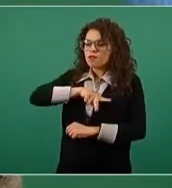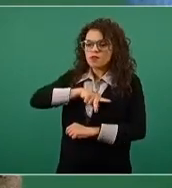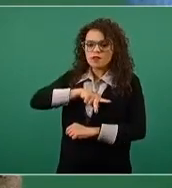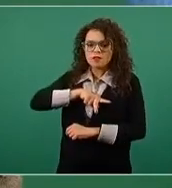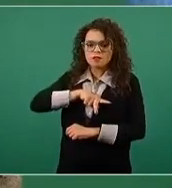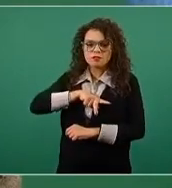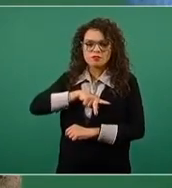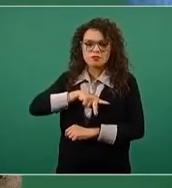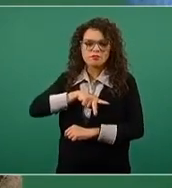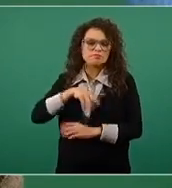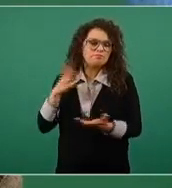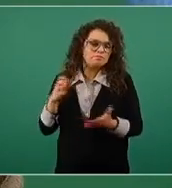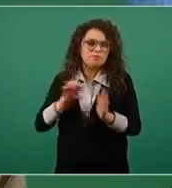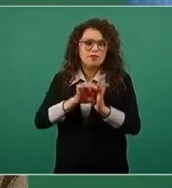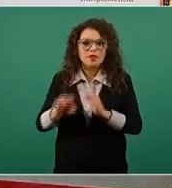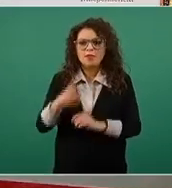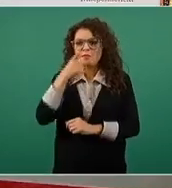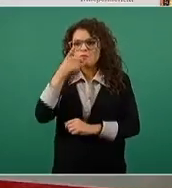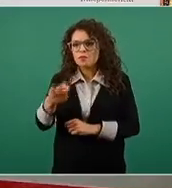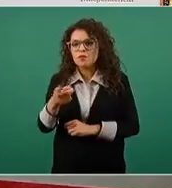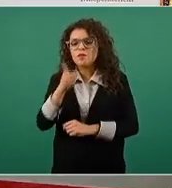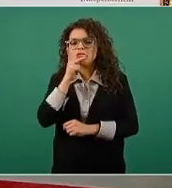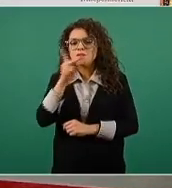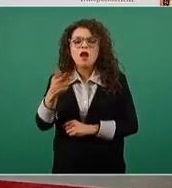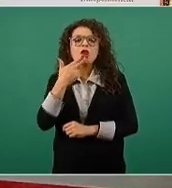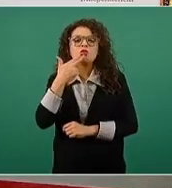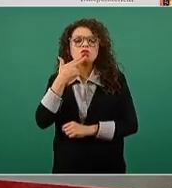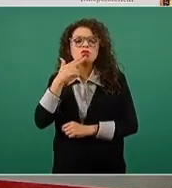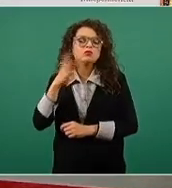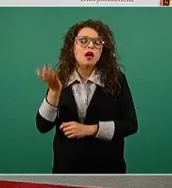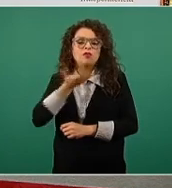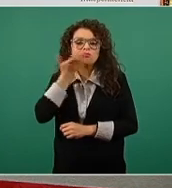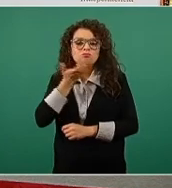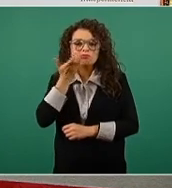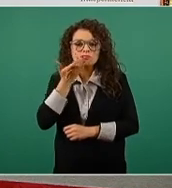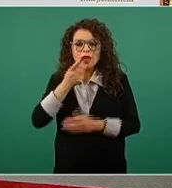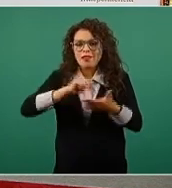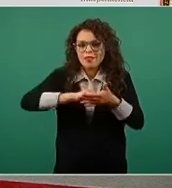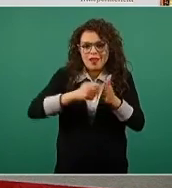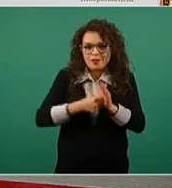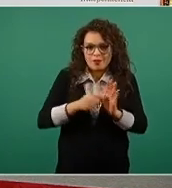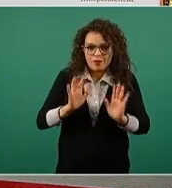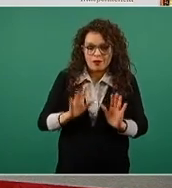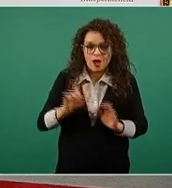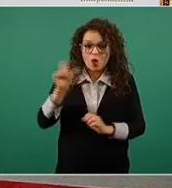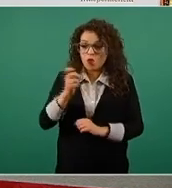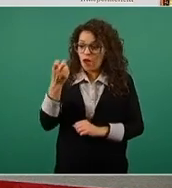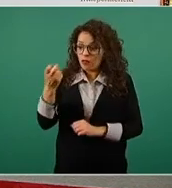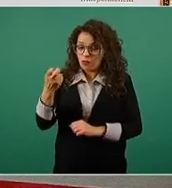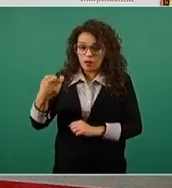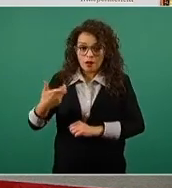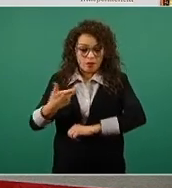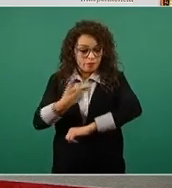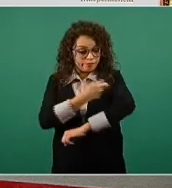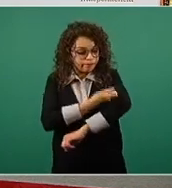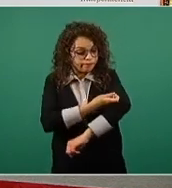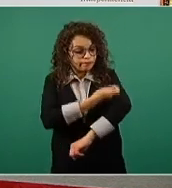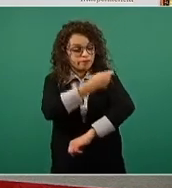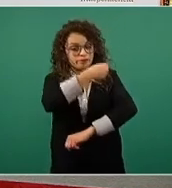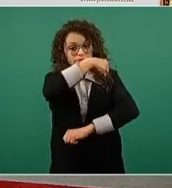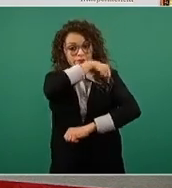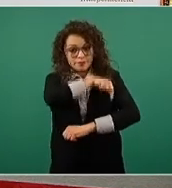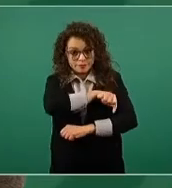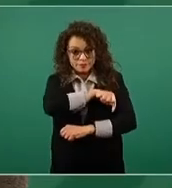las tecnologías de uso común. En el momento en que entra esta sustancia, a través de